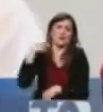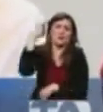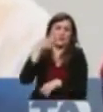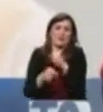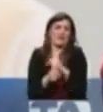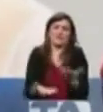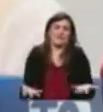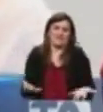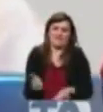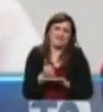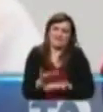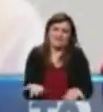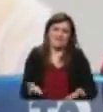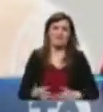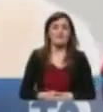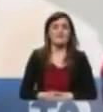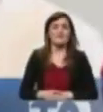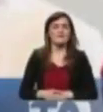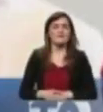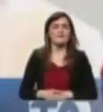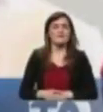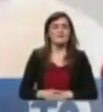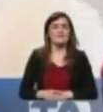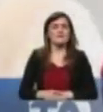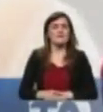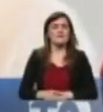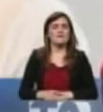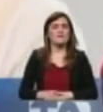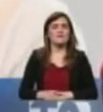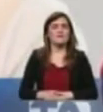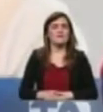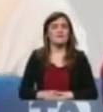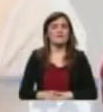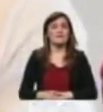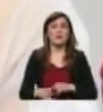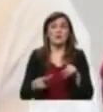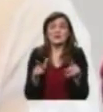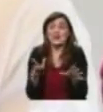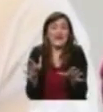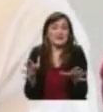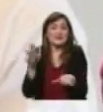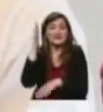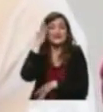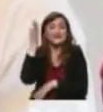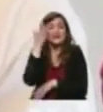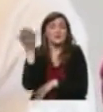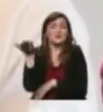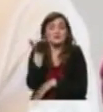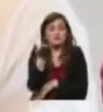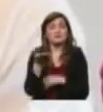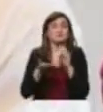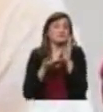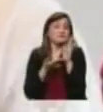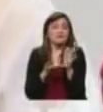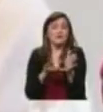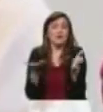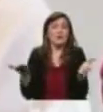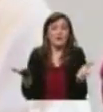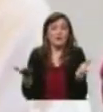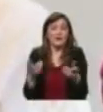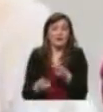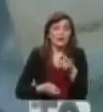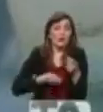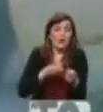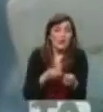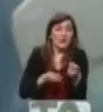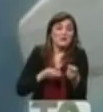año, no me sirve. Y lagarto que traga no vomita, digamos. Ya sabemos que eso de que te devuelvo no se da en la